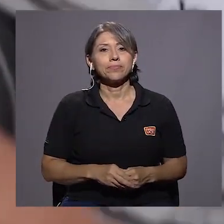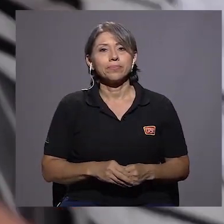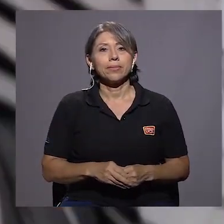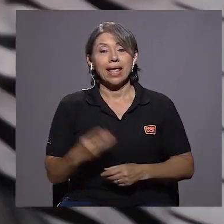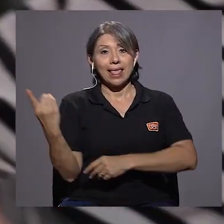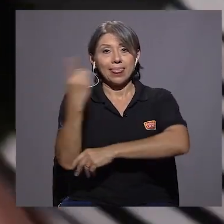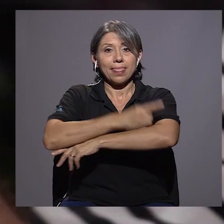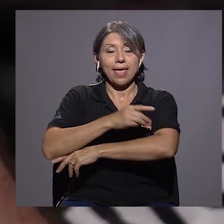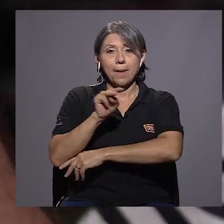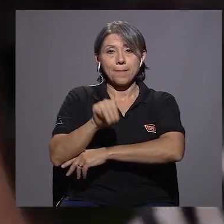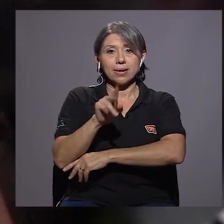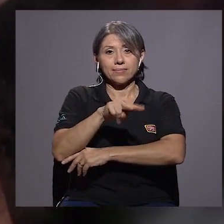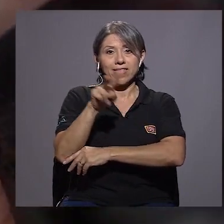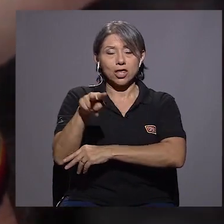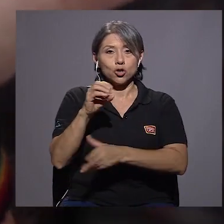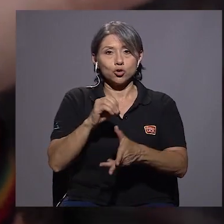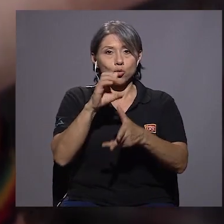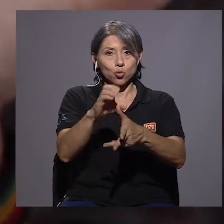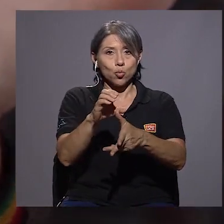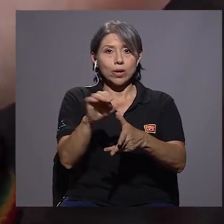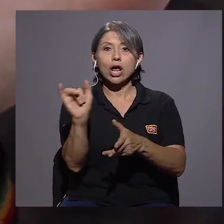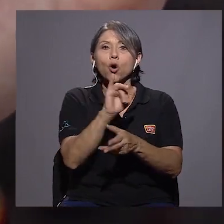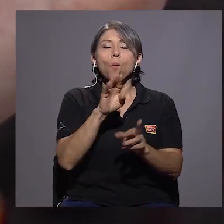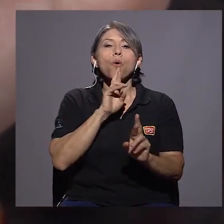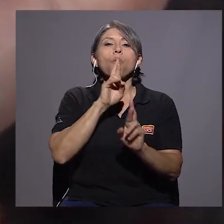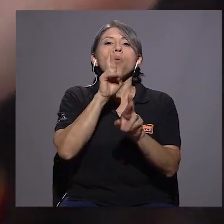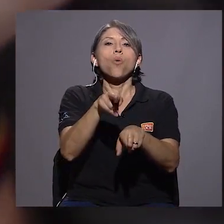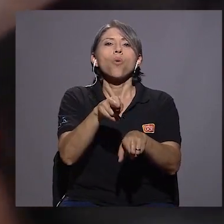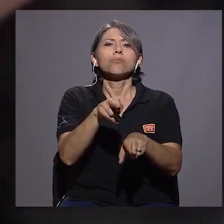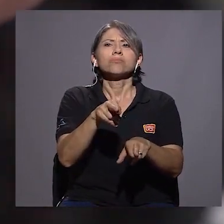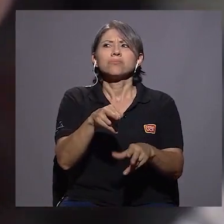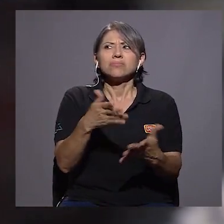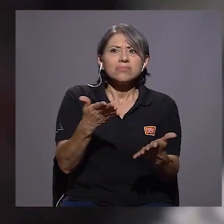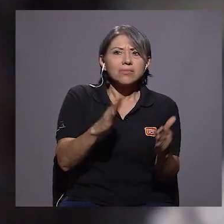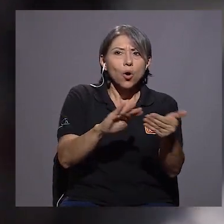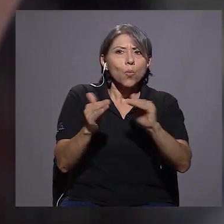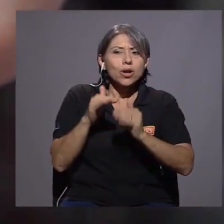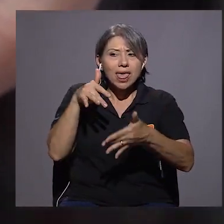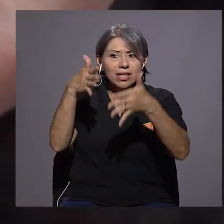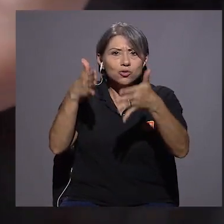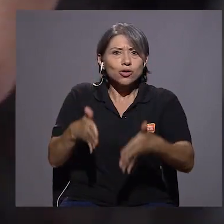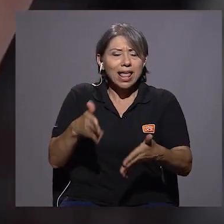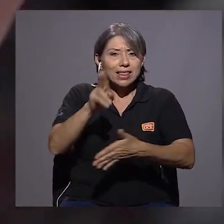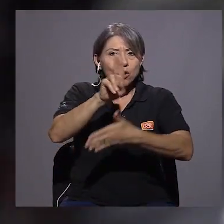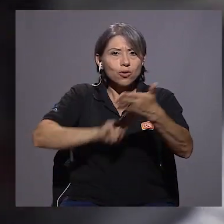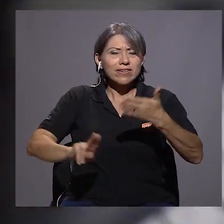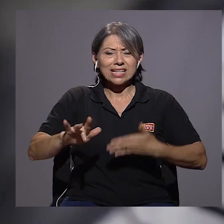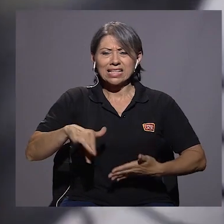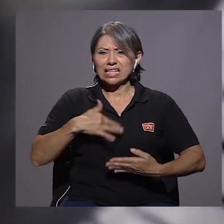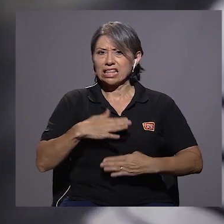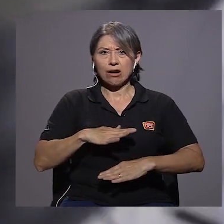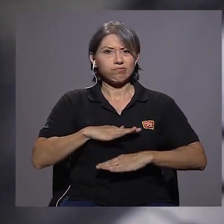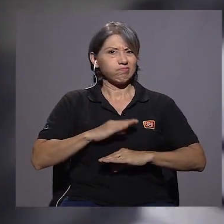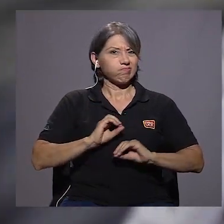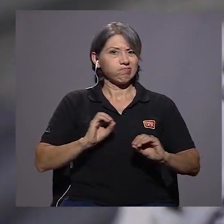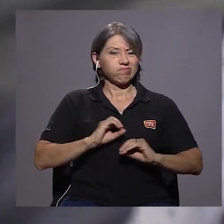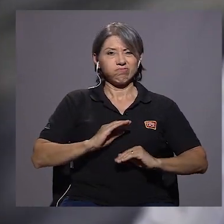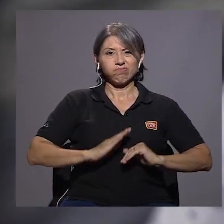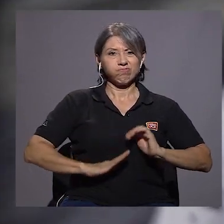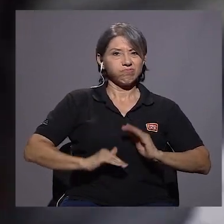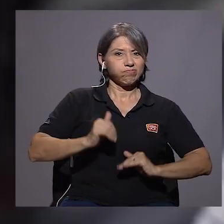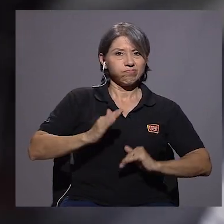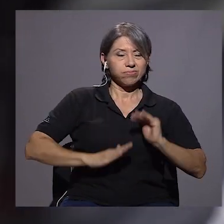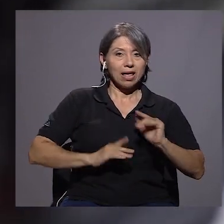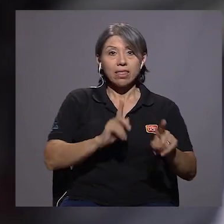acuerdo del 22 de octubre. El día martes 22 de octubre, como consecuencia de la inconformidad de la comunidad